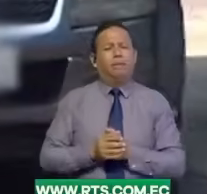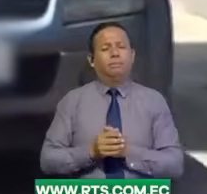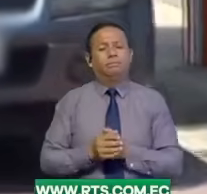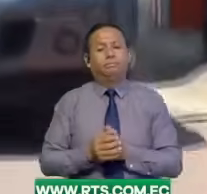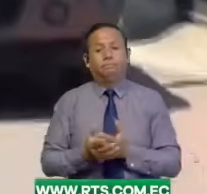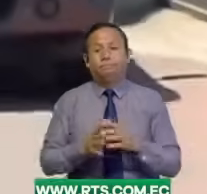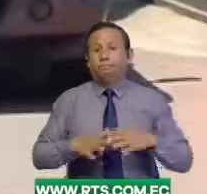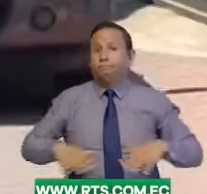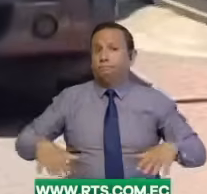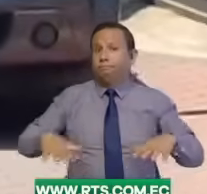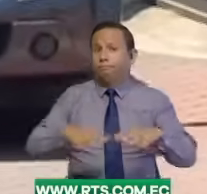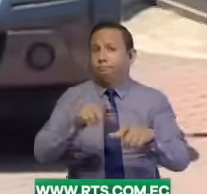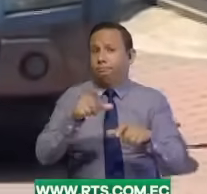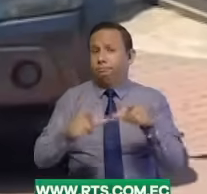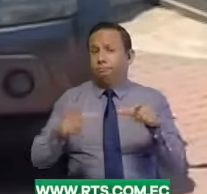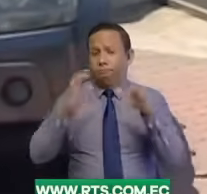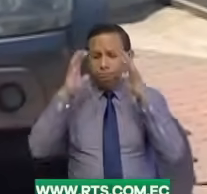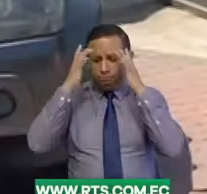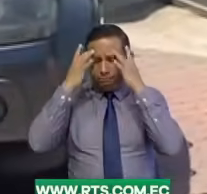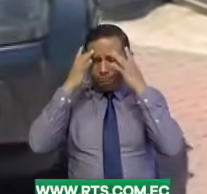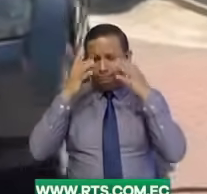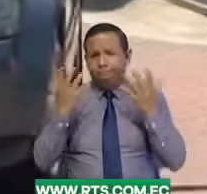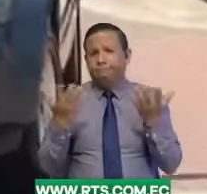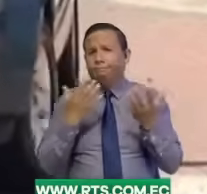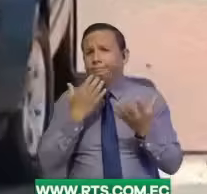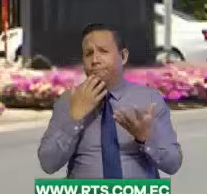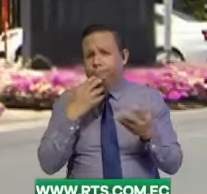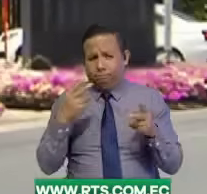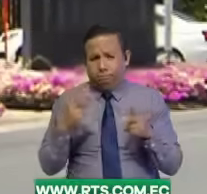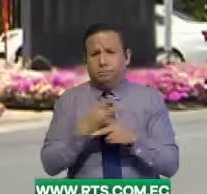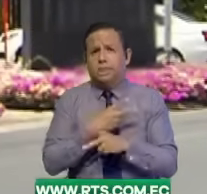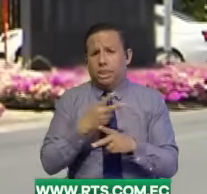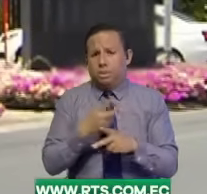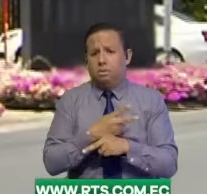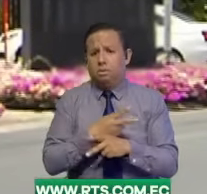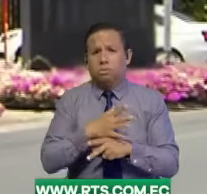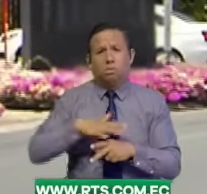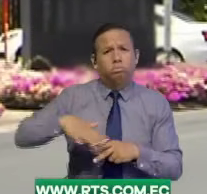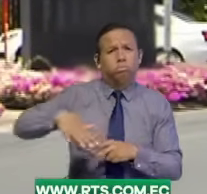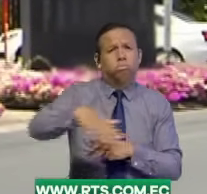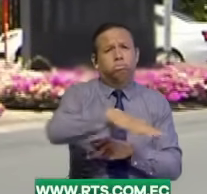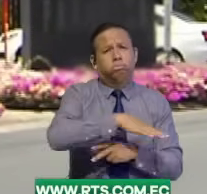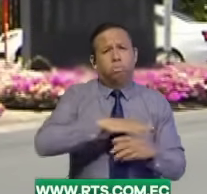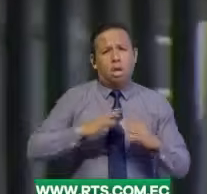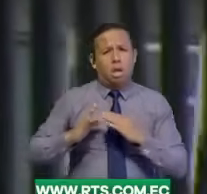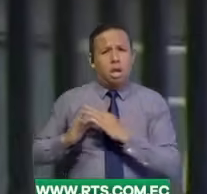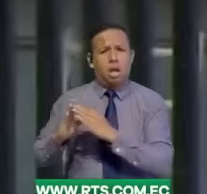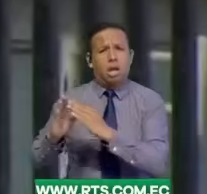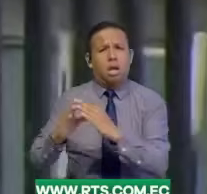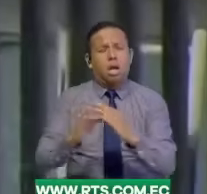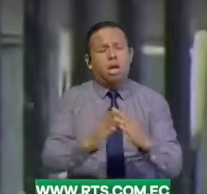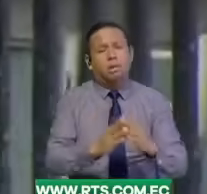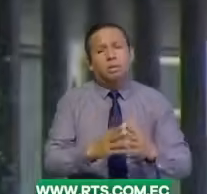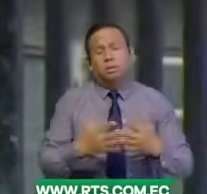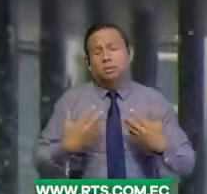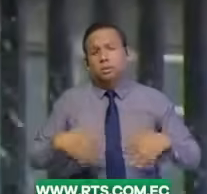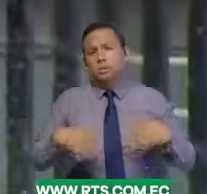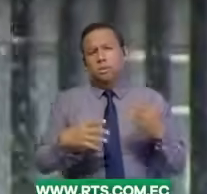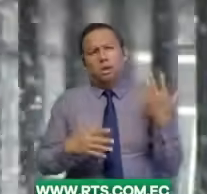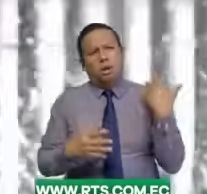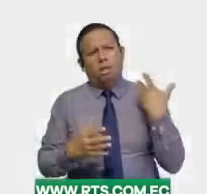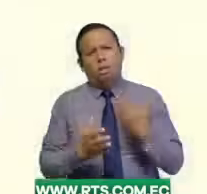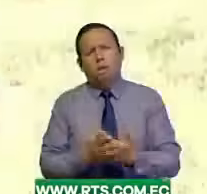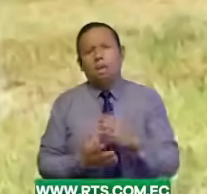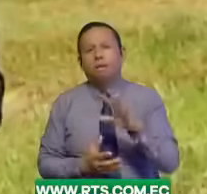incertidumbre, sobre todo por el crecimiento exponencial de estas urbanizaciones en los últimos 15